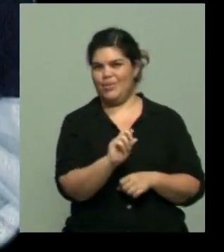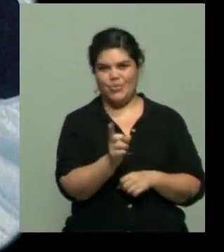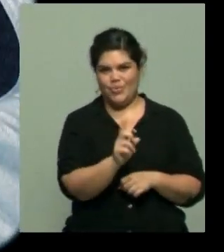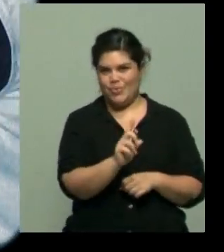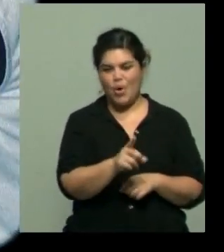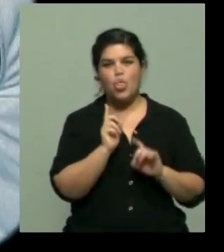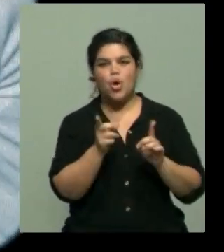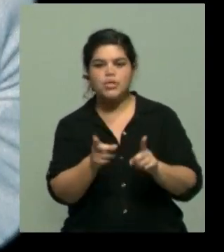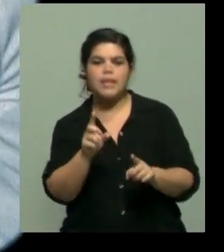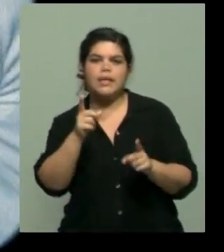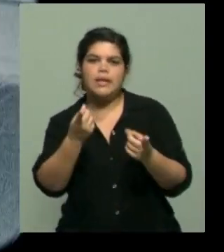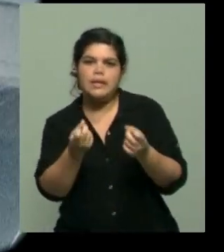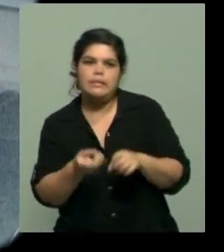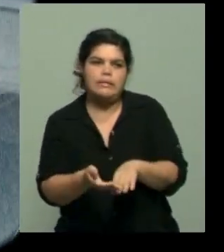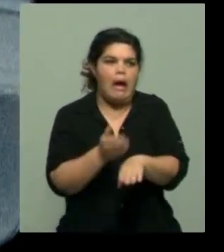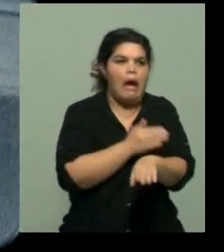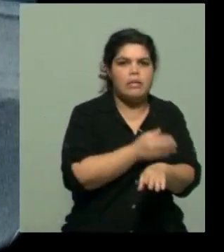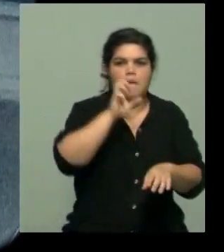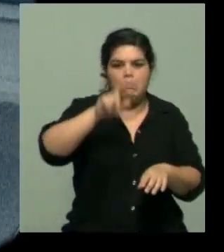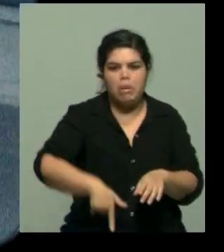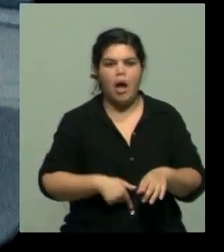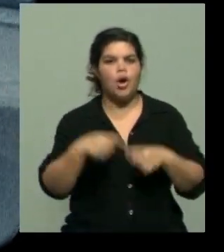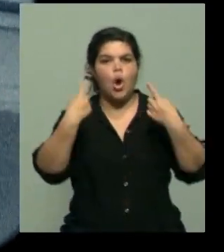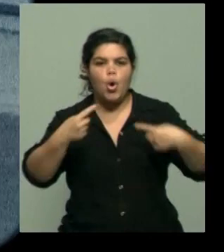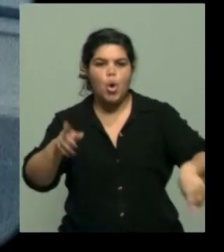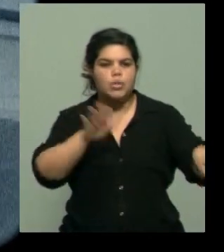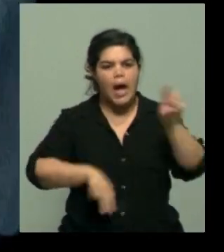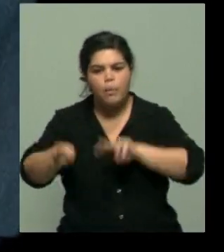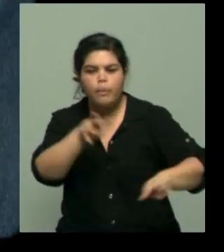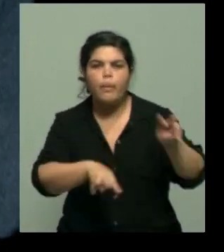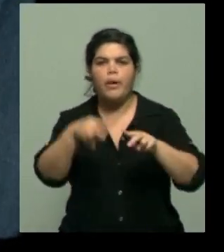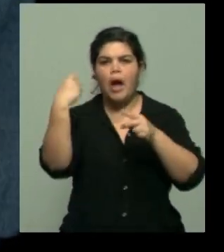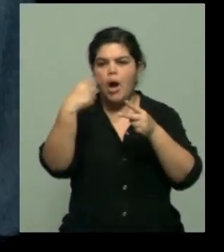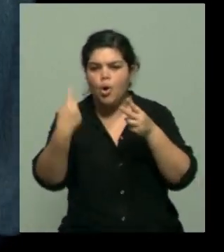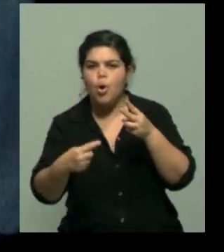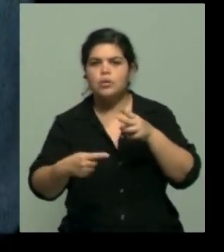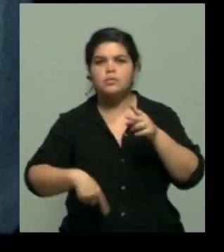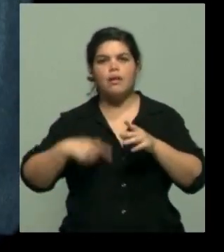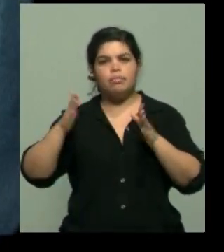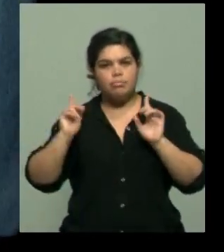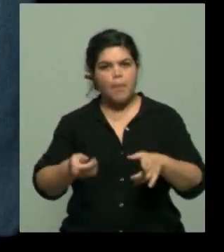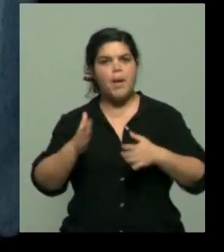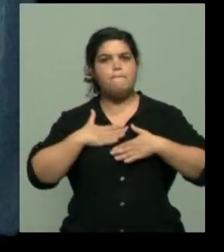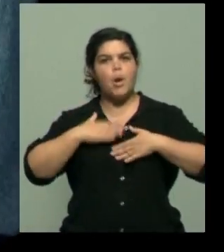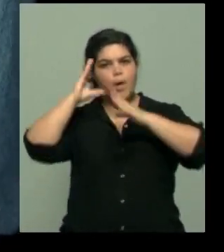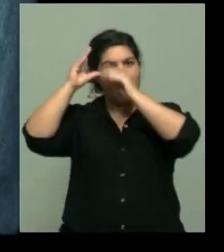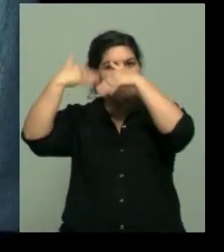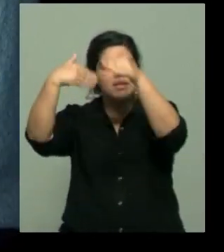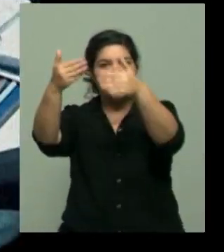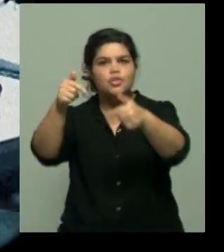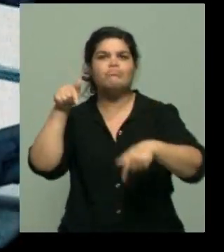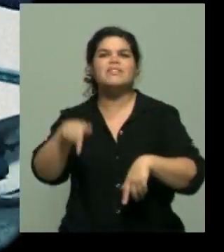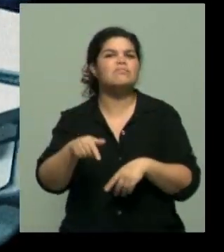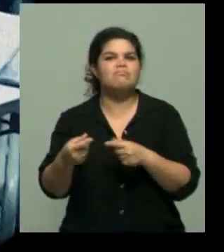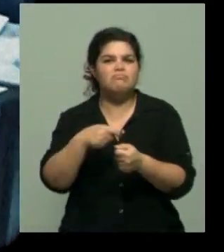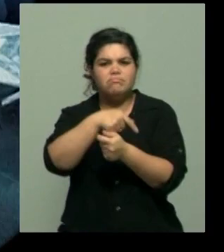necesita tiempo para planificar, para buscar actividades, para generar otras acciones, para poder capacitarse, lo cual eso implica tiempo